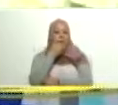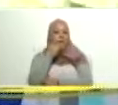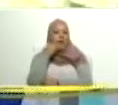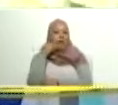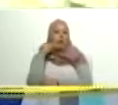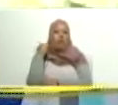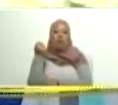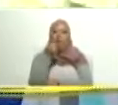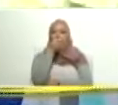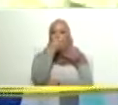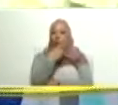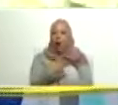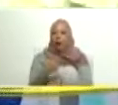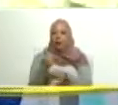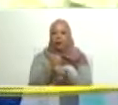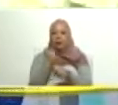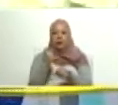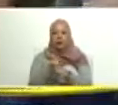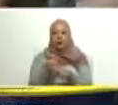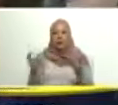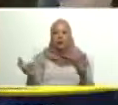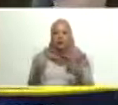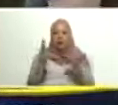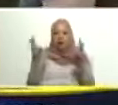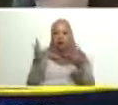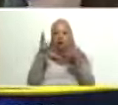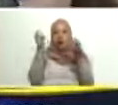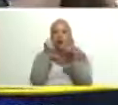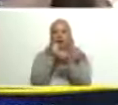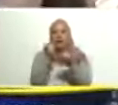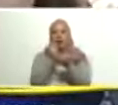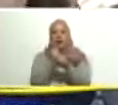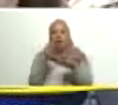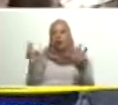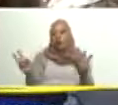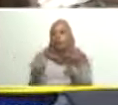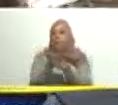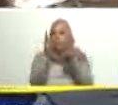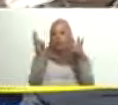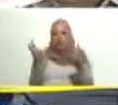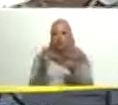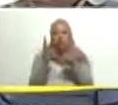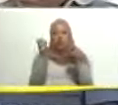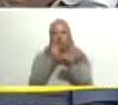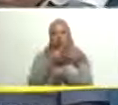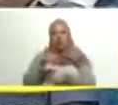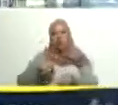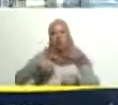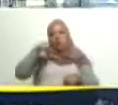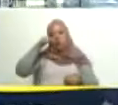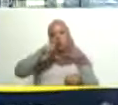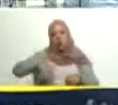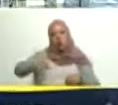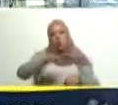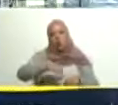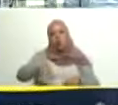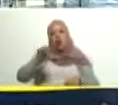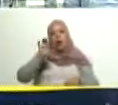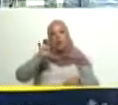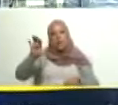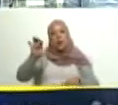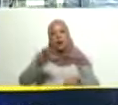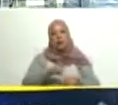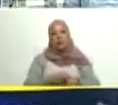viene es bueno, lo que viene son victoria, victoria y victoria para nuestro pueblo, para nuestra